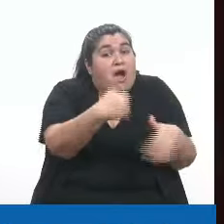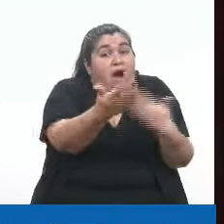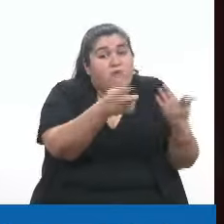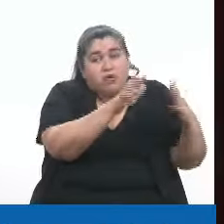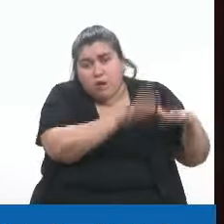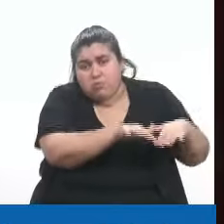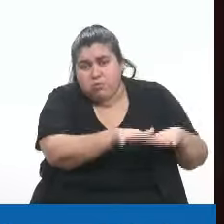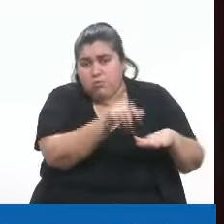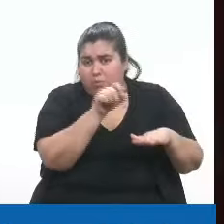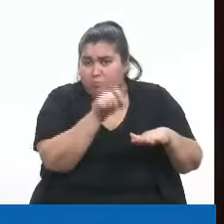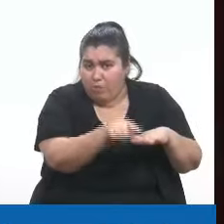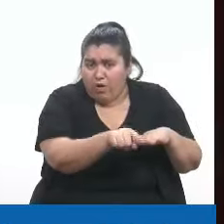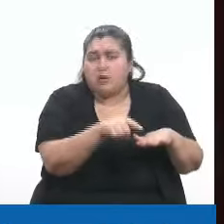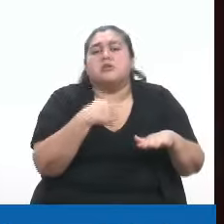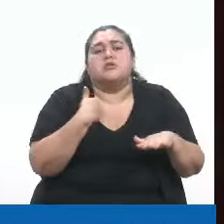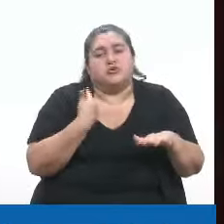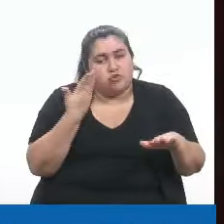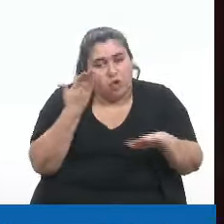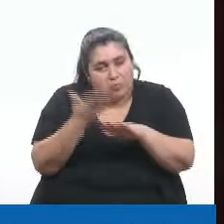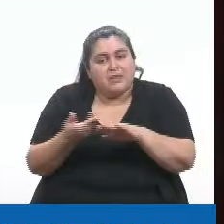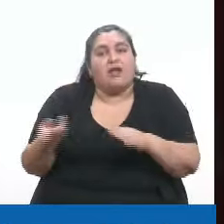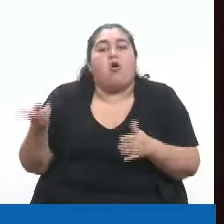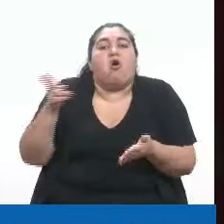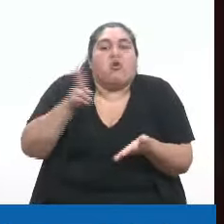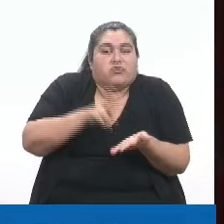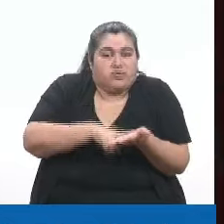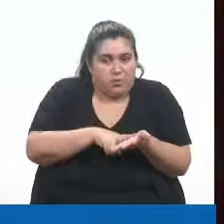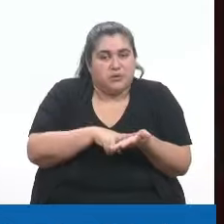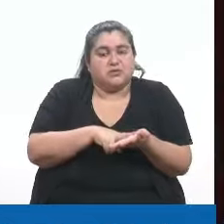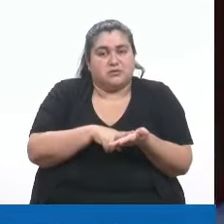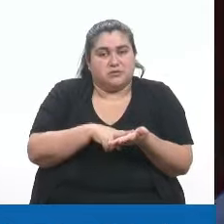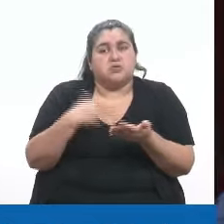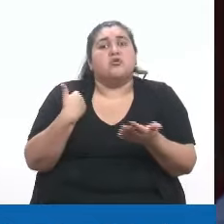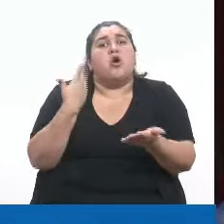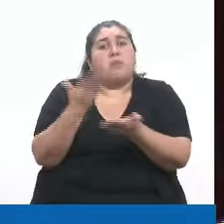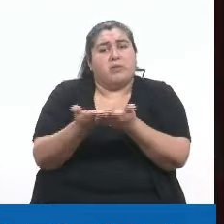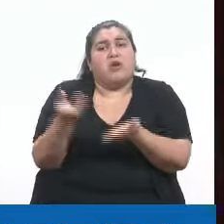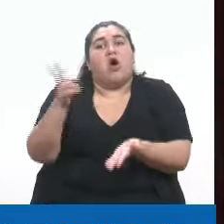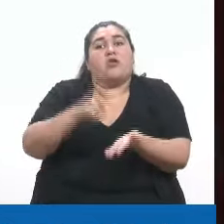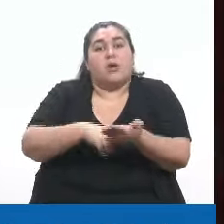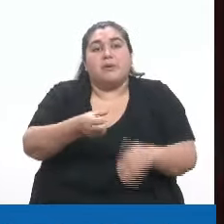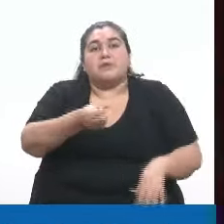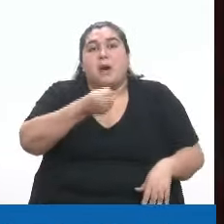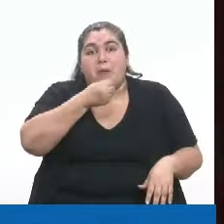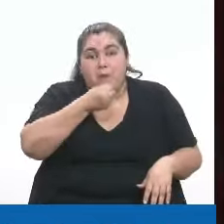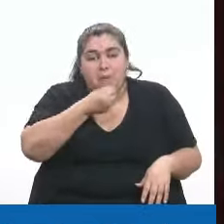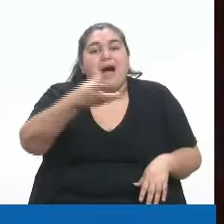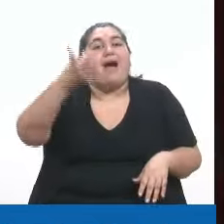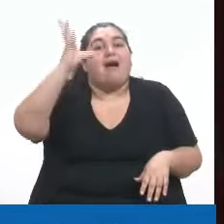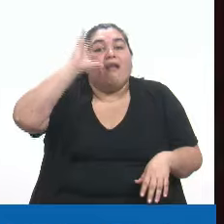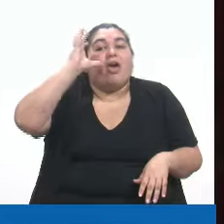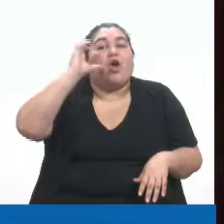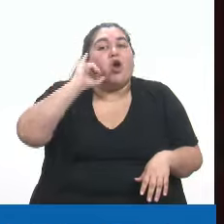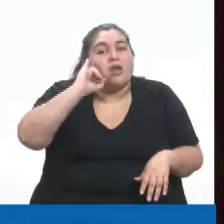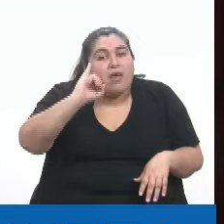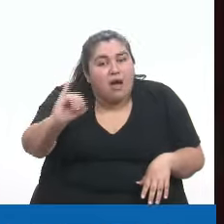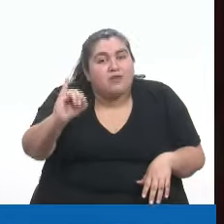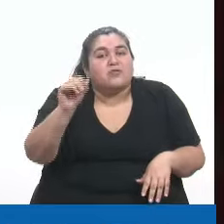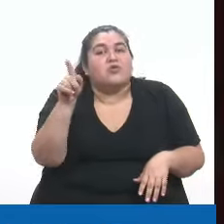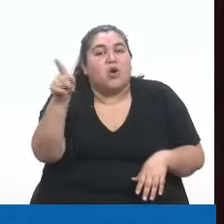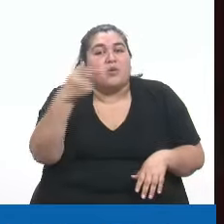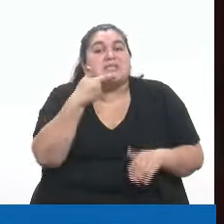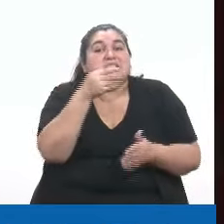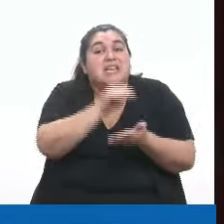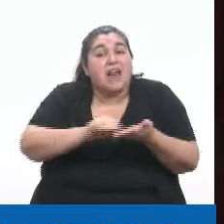imágenes pedí de nuevo la palabra recordándole al señor